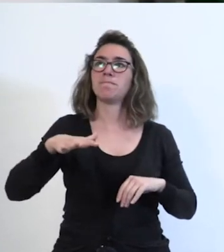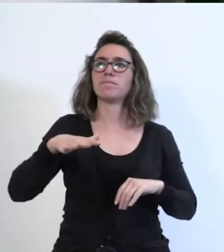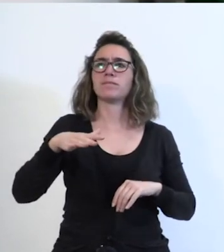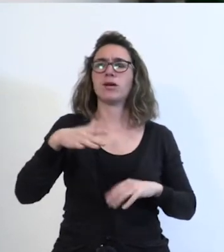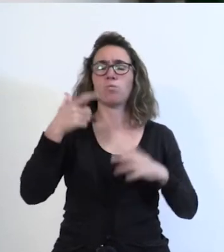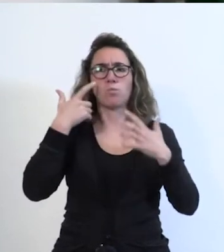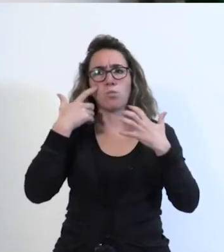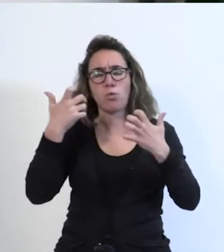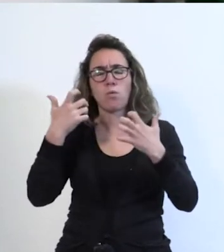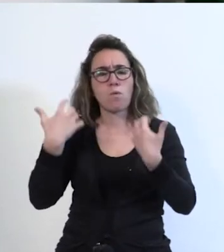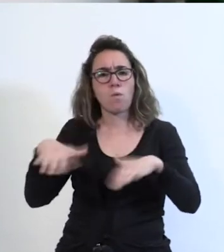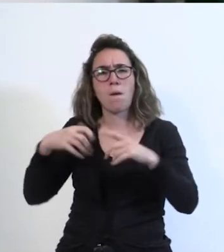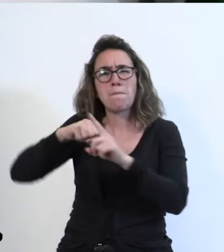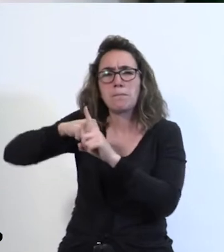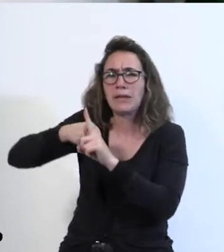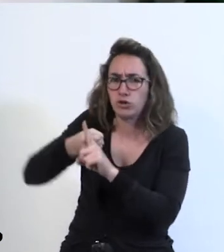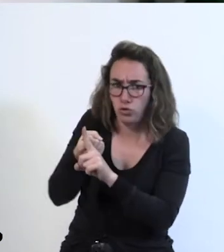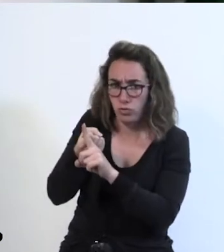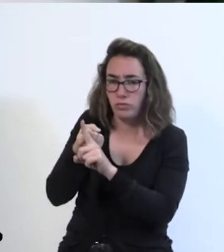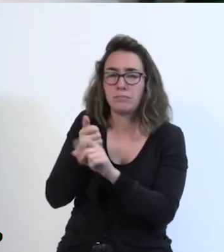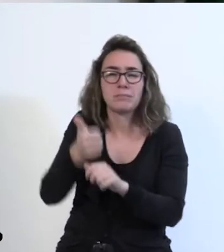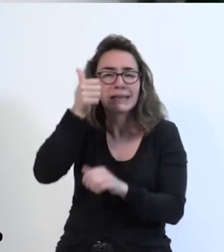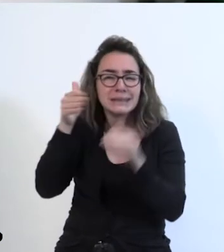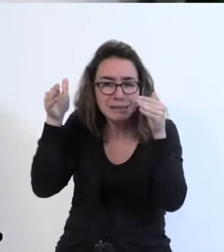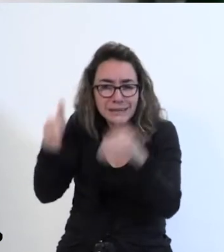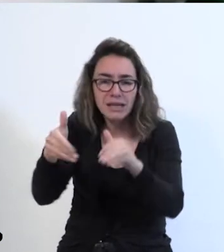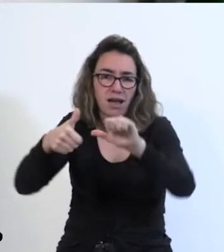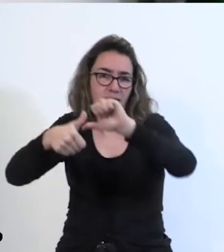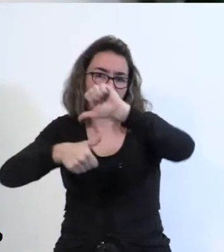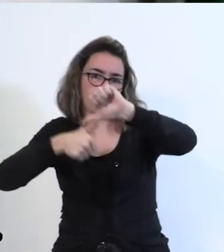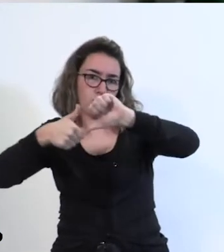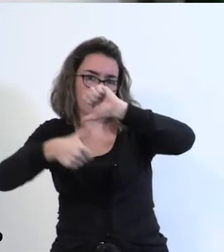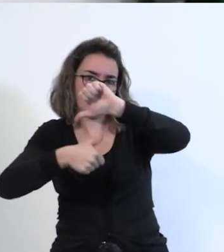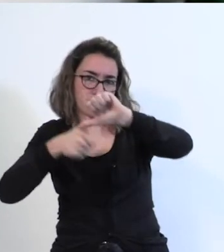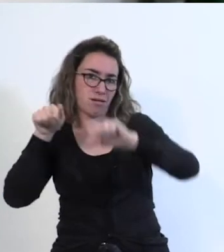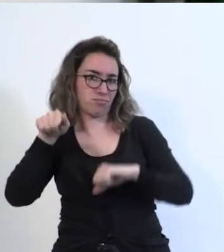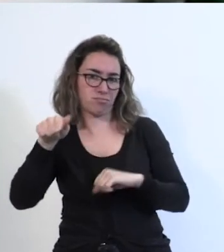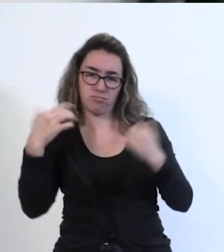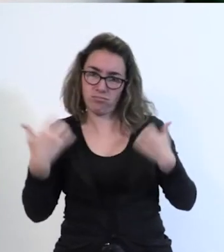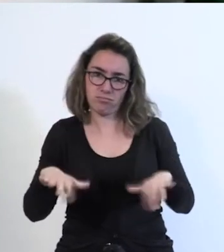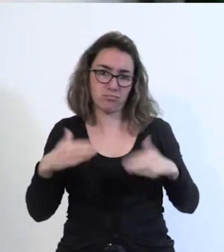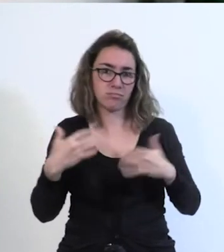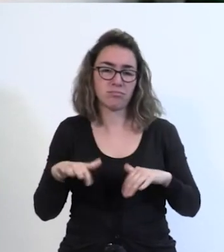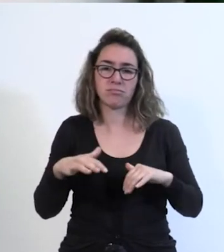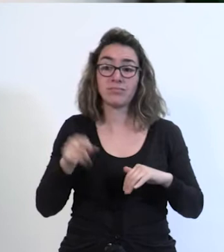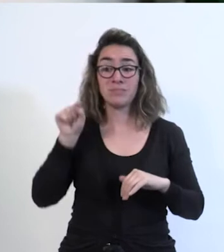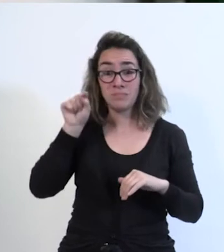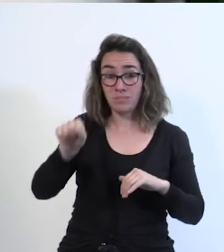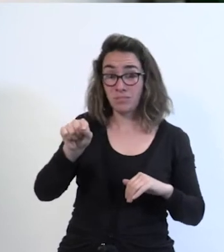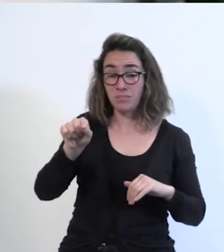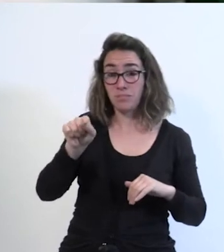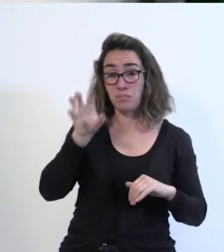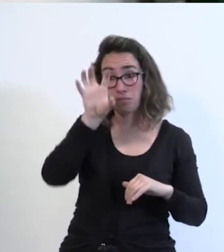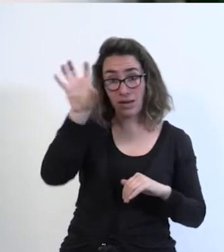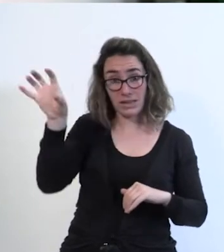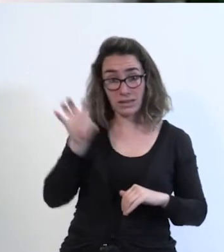la presión que existe, particularmente en los países de Centroamérica, donde la